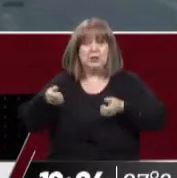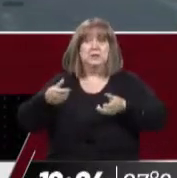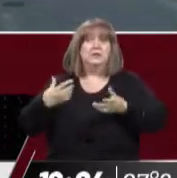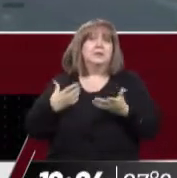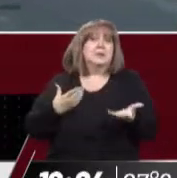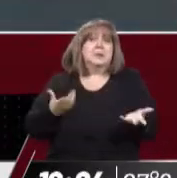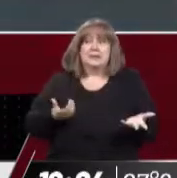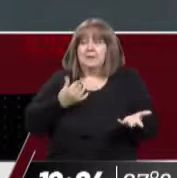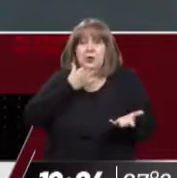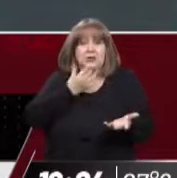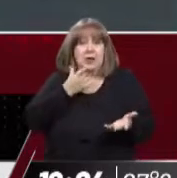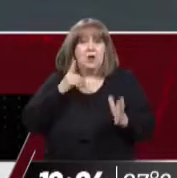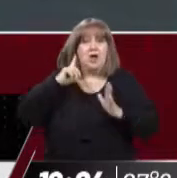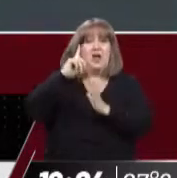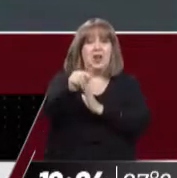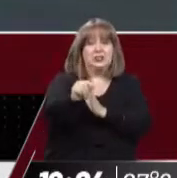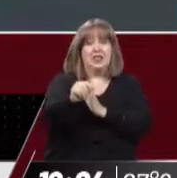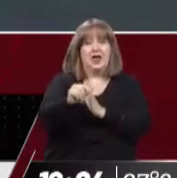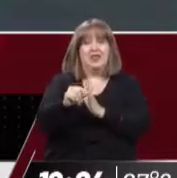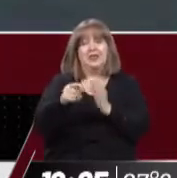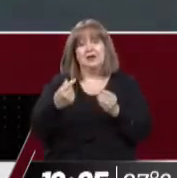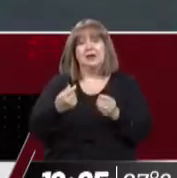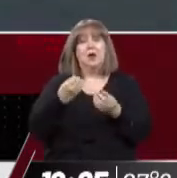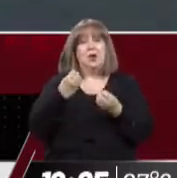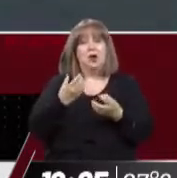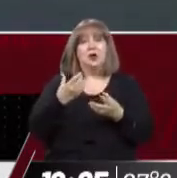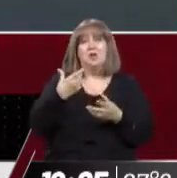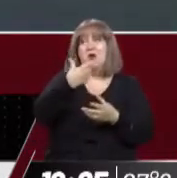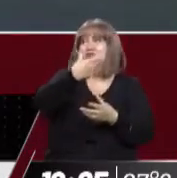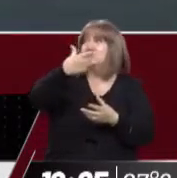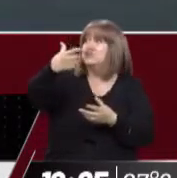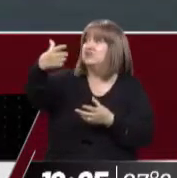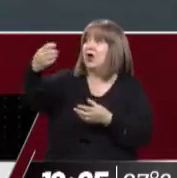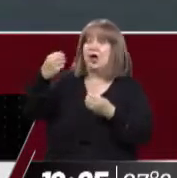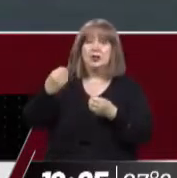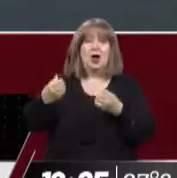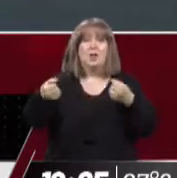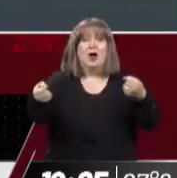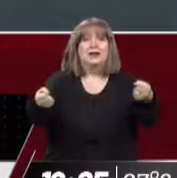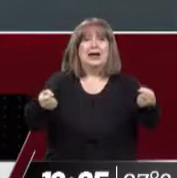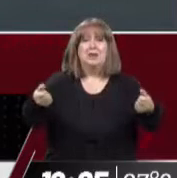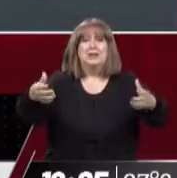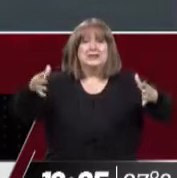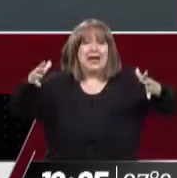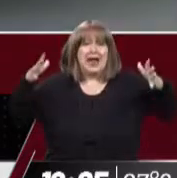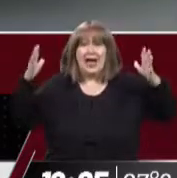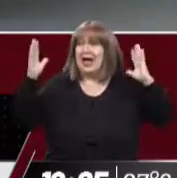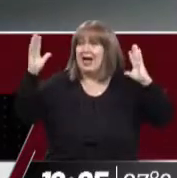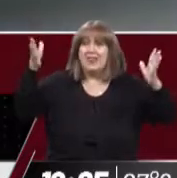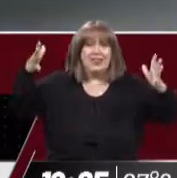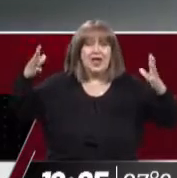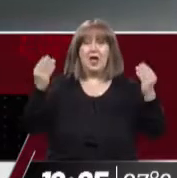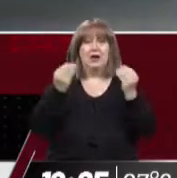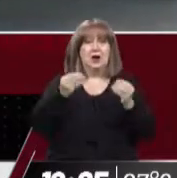unos buenos reductores de velocidad, pero igual este camión sin freno, volvémelo a tomar, Luisito. ¿Cómo lo frenas, chico? No hay reductor de velocidad que lo frene.